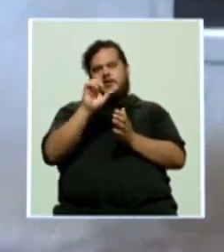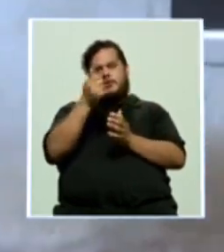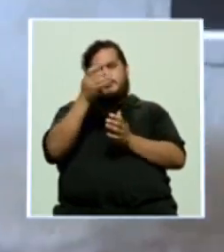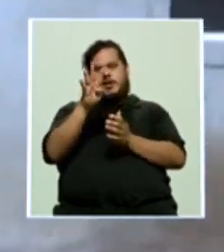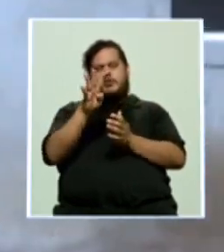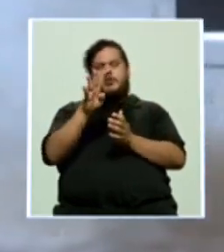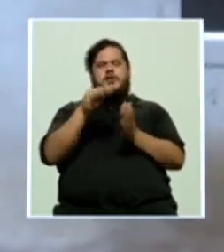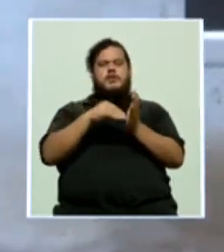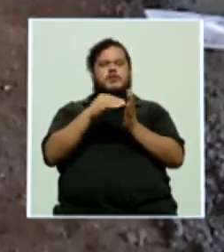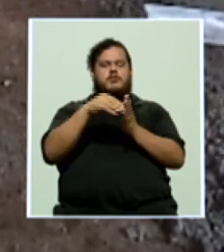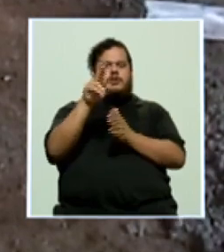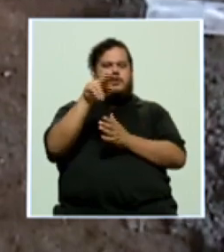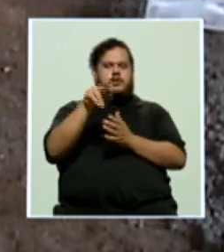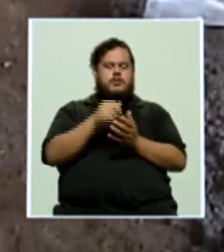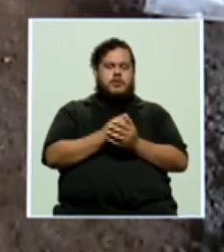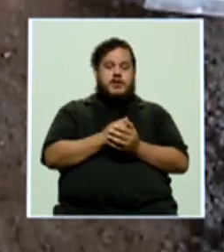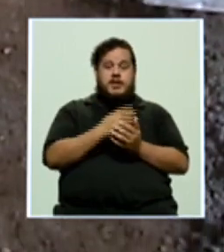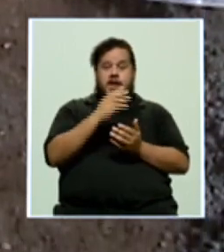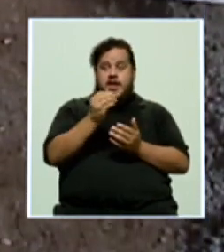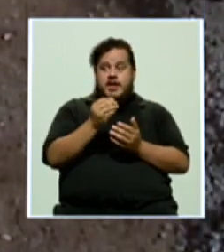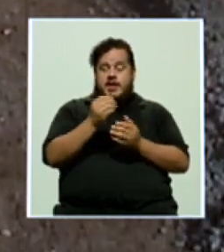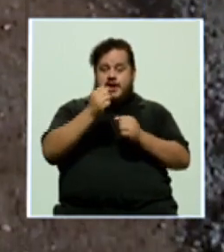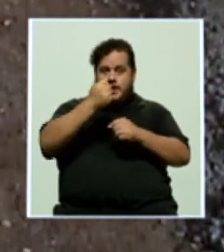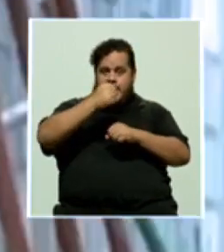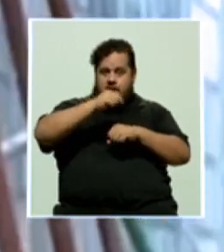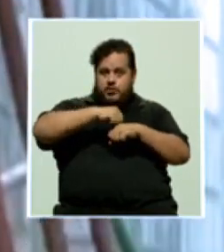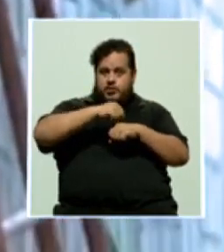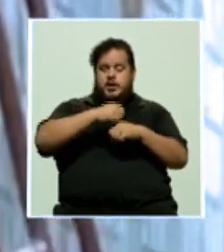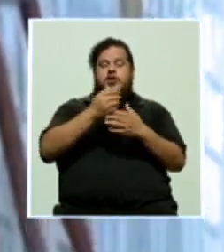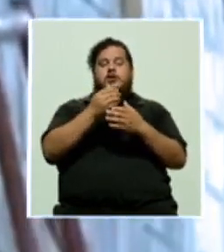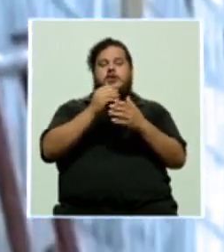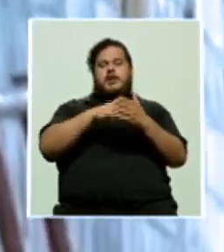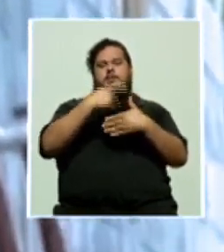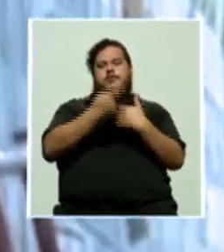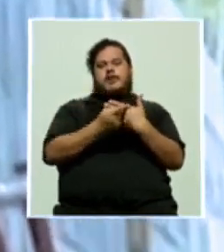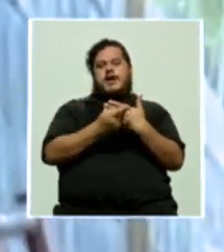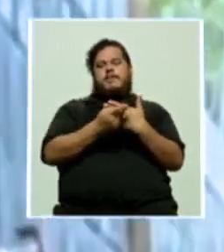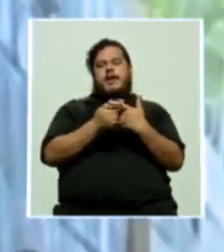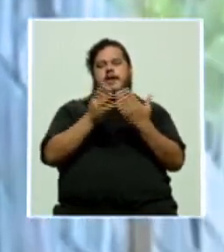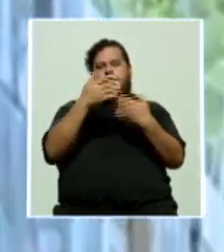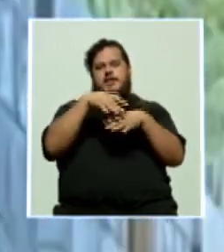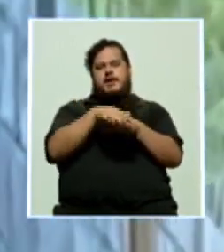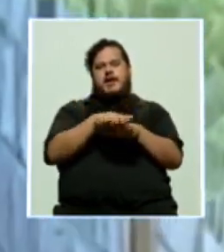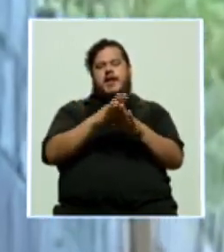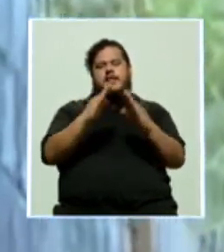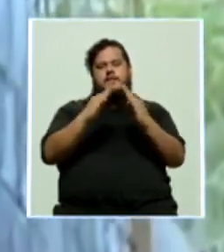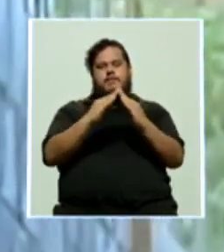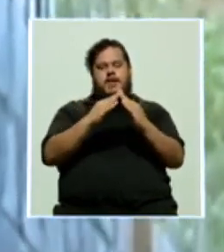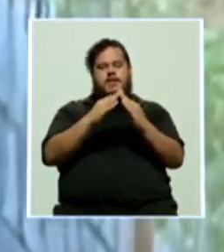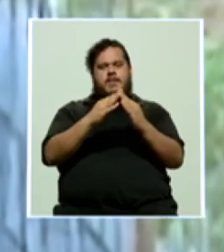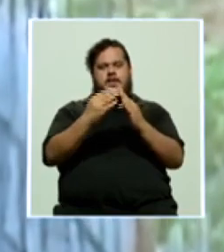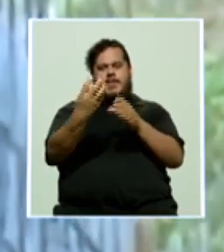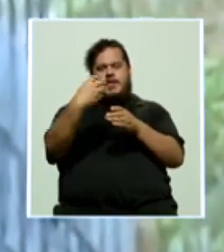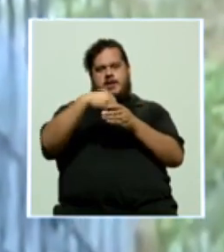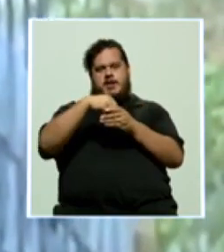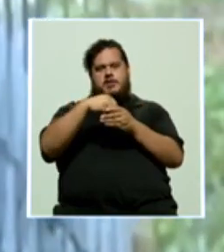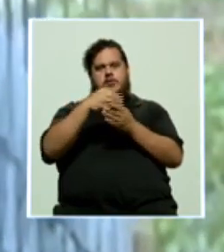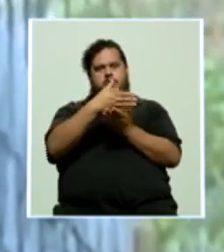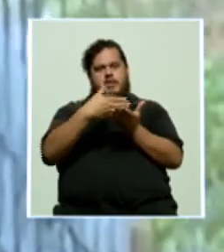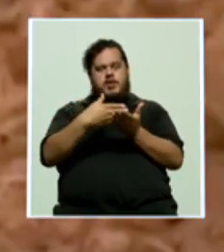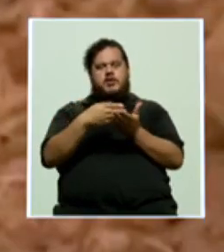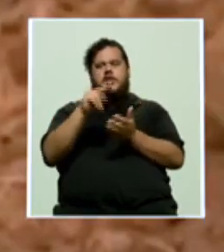120.714 millones de colones y la consolidación del Programa Integral de Vivienda para Familias de Ingresos Medios, el cual en